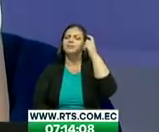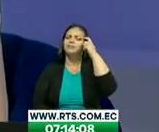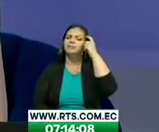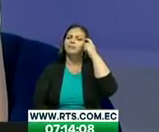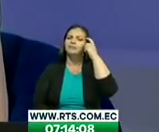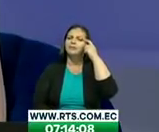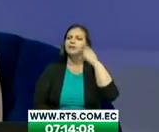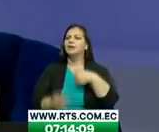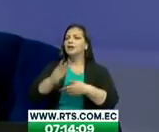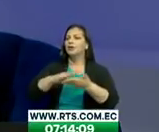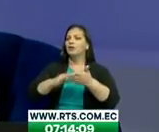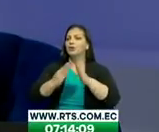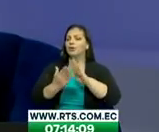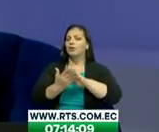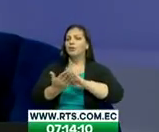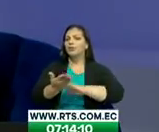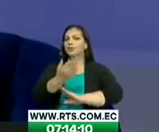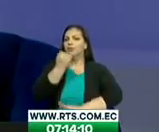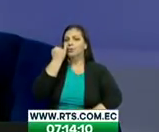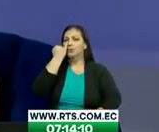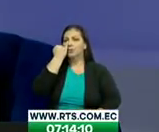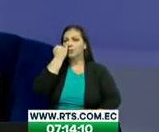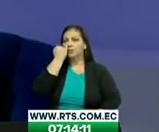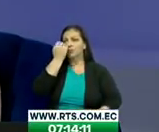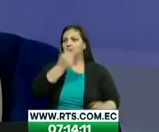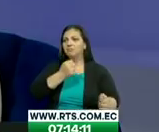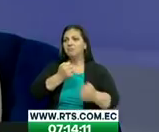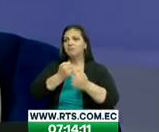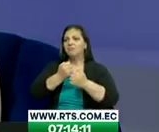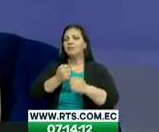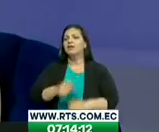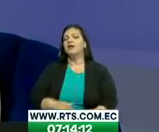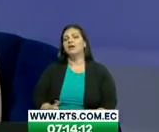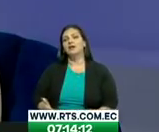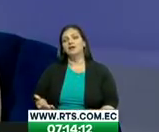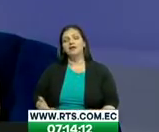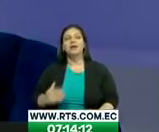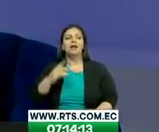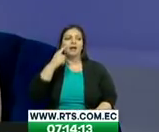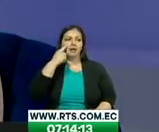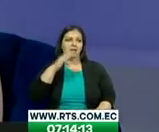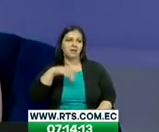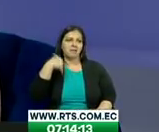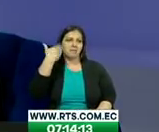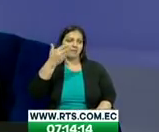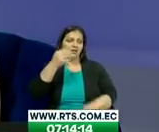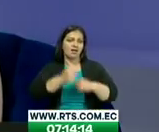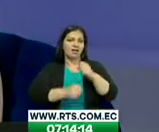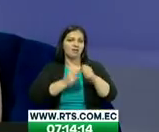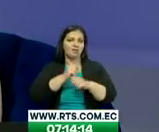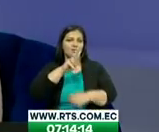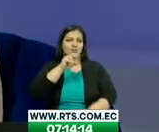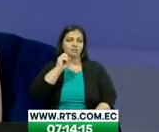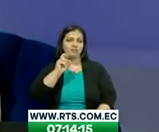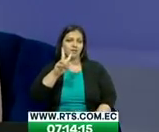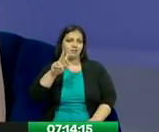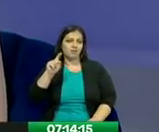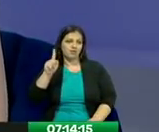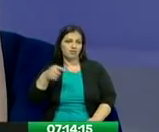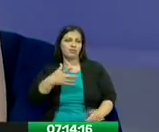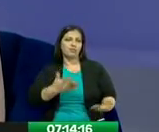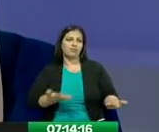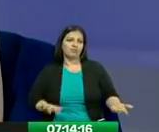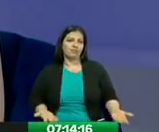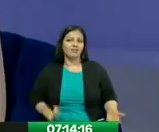ver cuáles van a ser los resultados en el 2021. O sea, en este momento no solamente han ganado la derogación, no solamente se han vuelto a